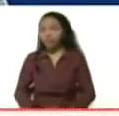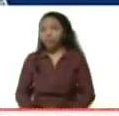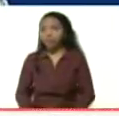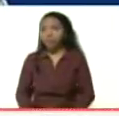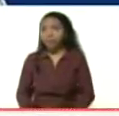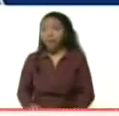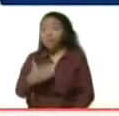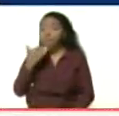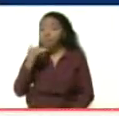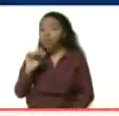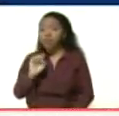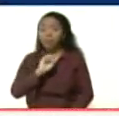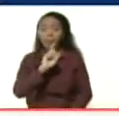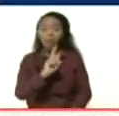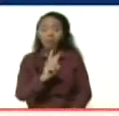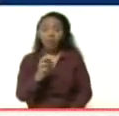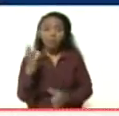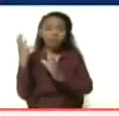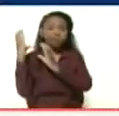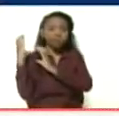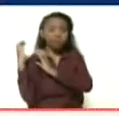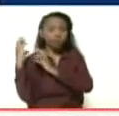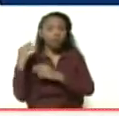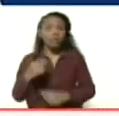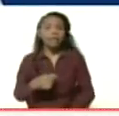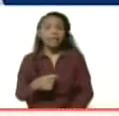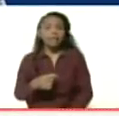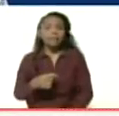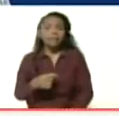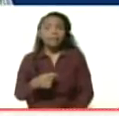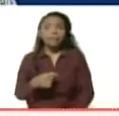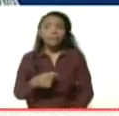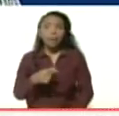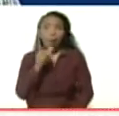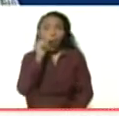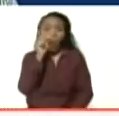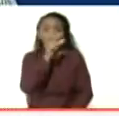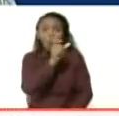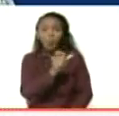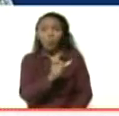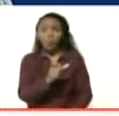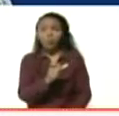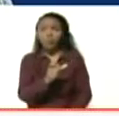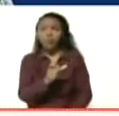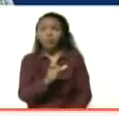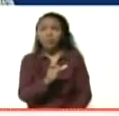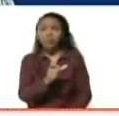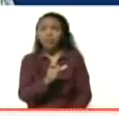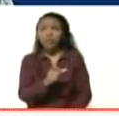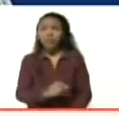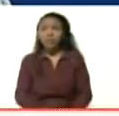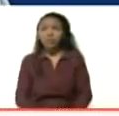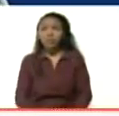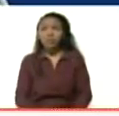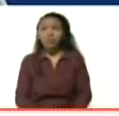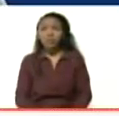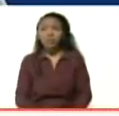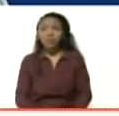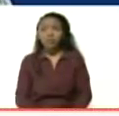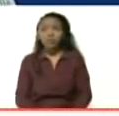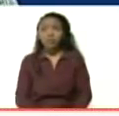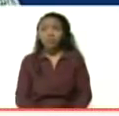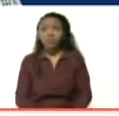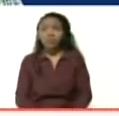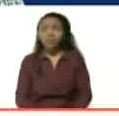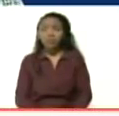La próxima pregunta estará a cargo del corresponsal Brian Ellsworth, del medio